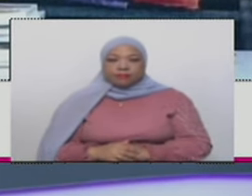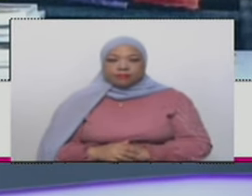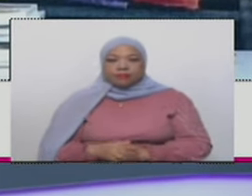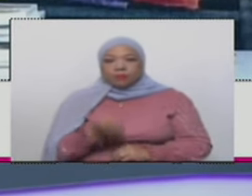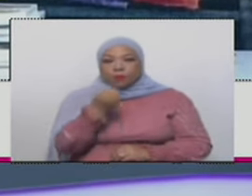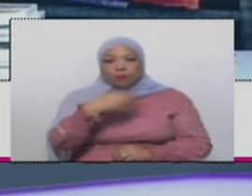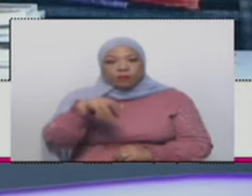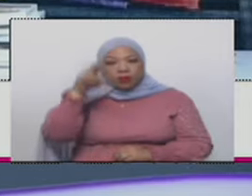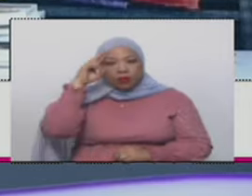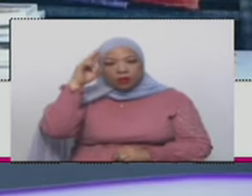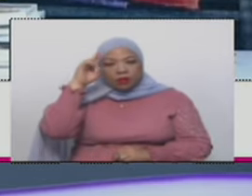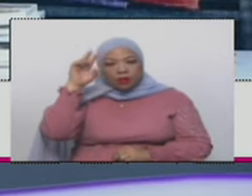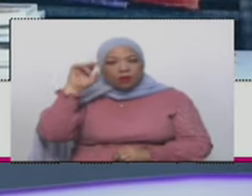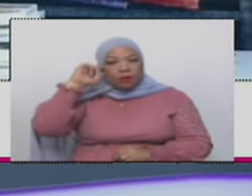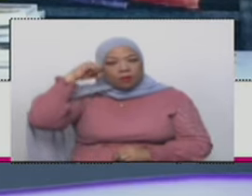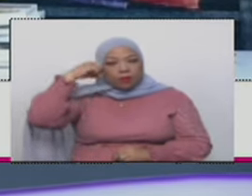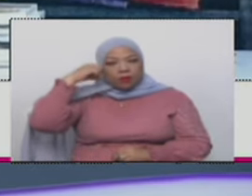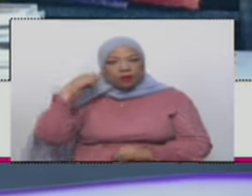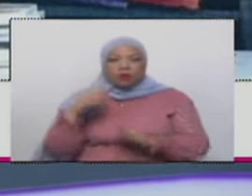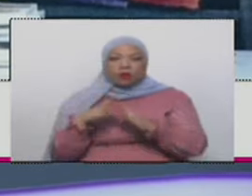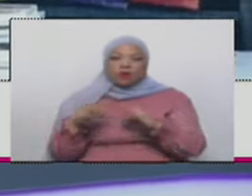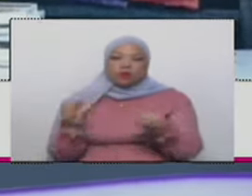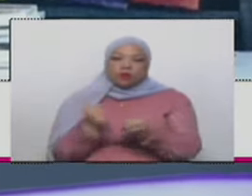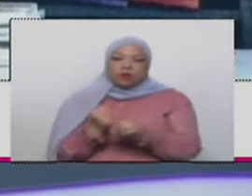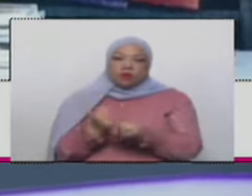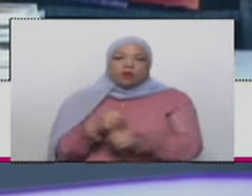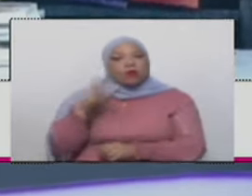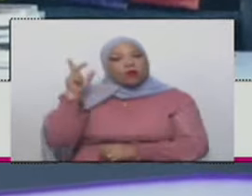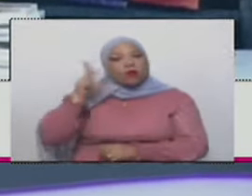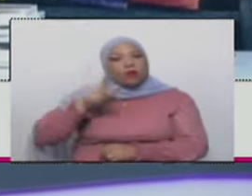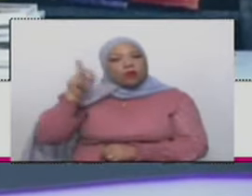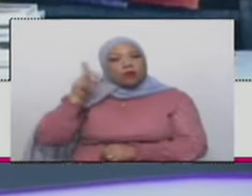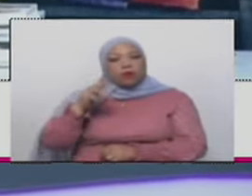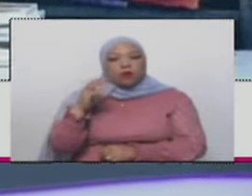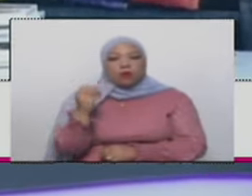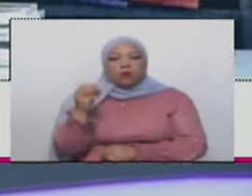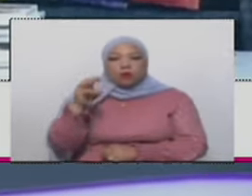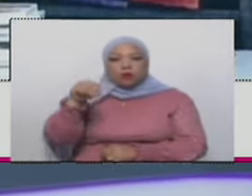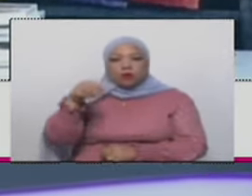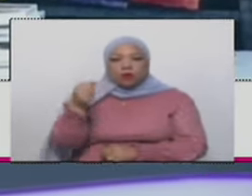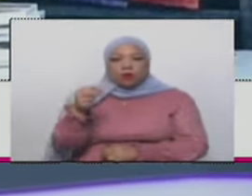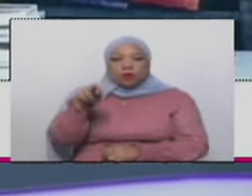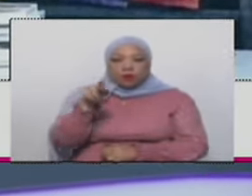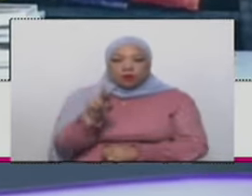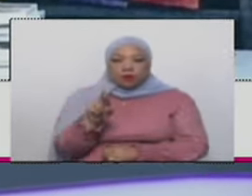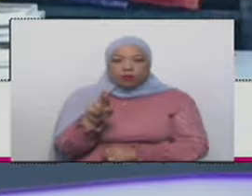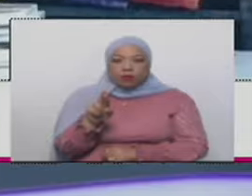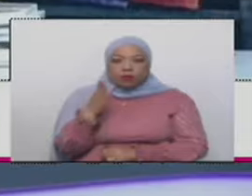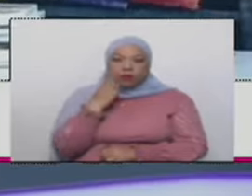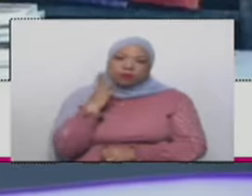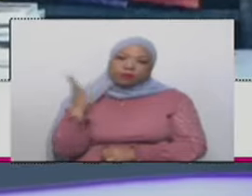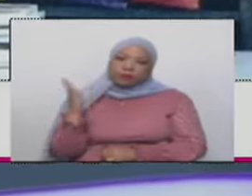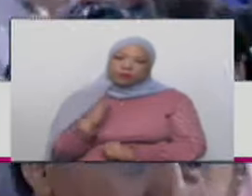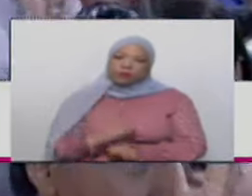Bueno, me acuerdo de todo. El profesor Omar Hurtado Rasciuse,